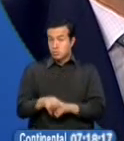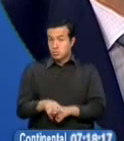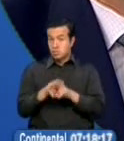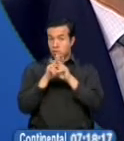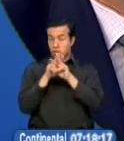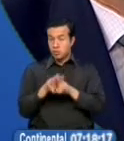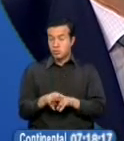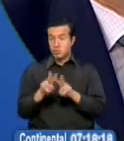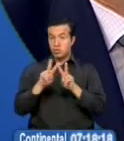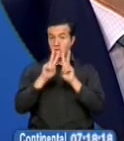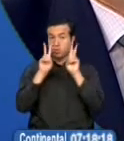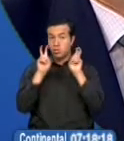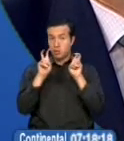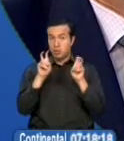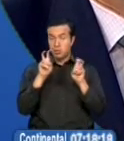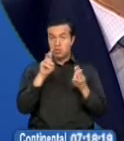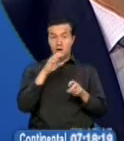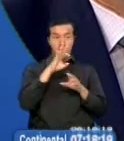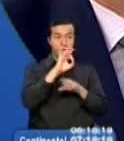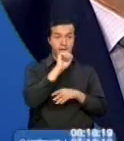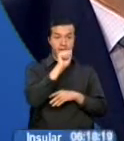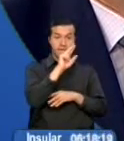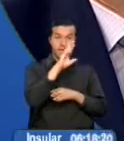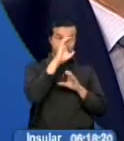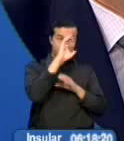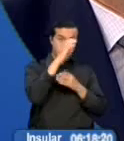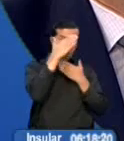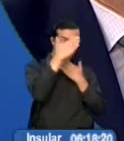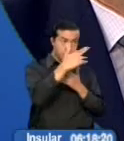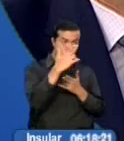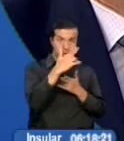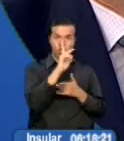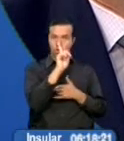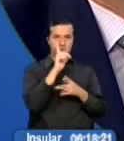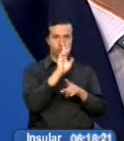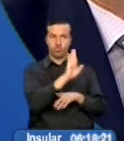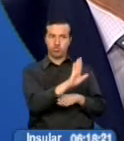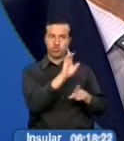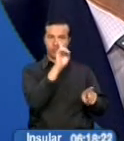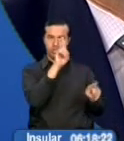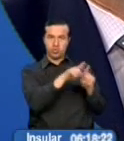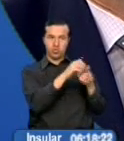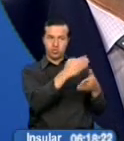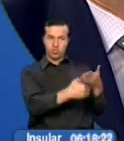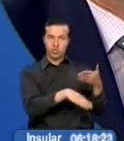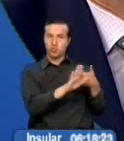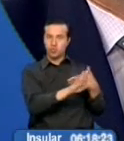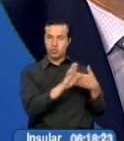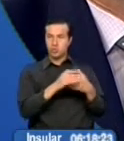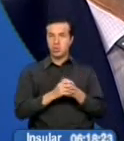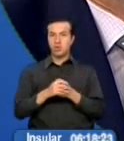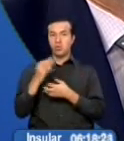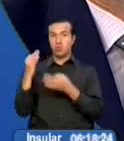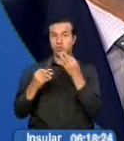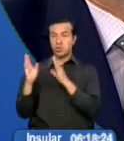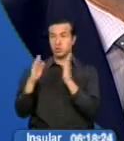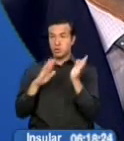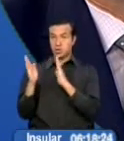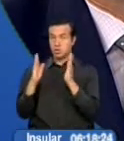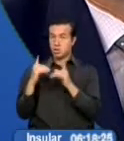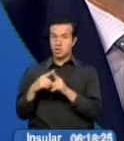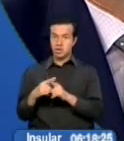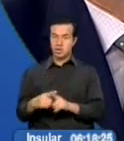del marco establecido para la FARC. Lo explico de esta manera. No va a haber un sistema de justicia transicional